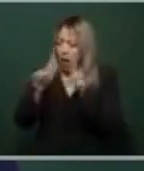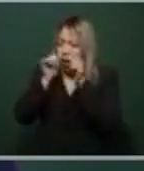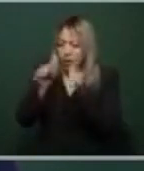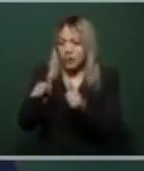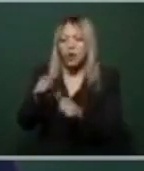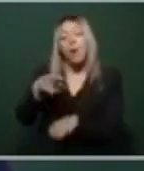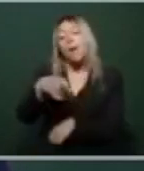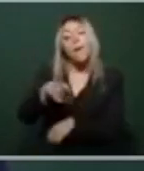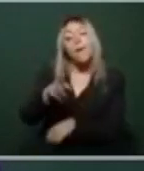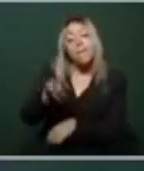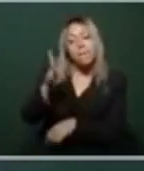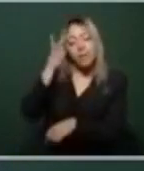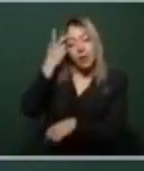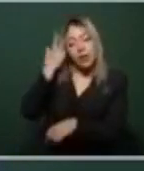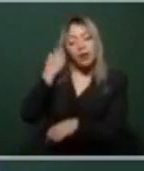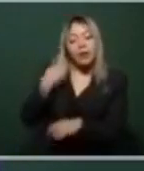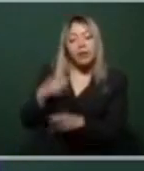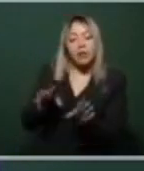es que